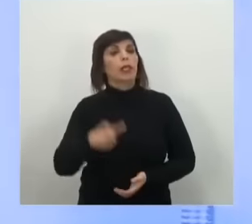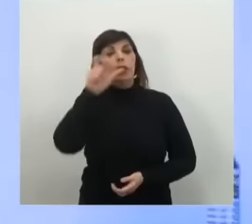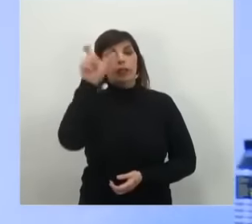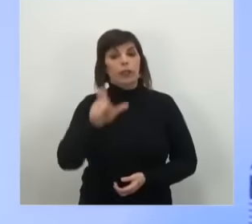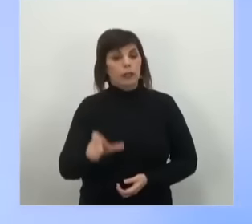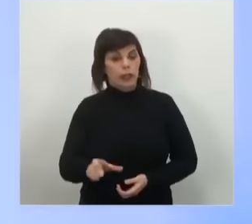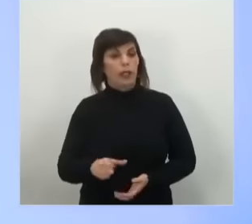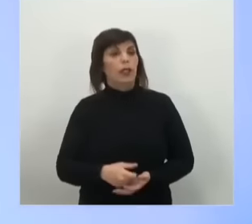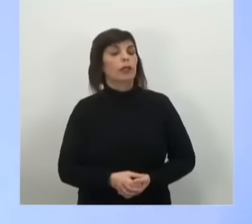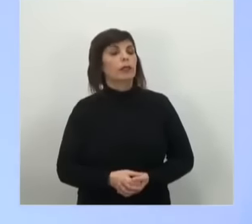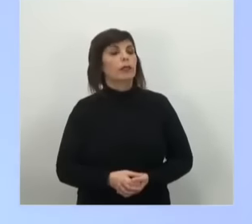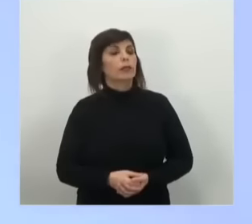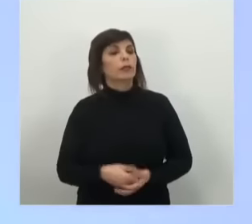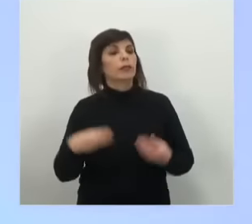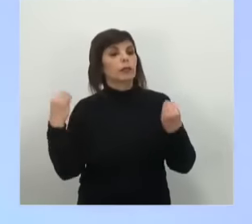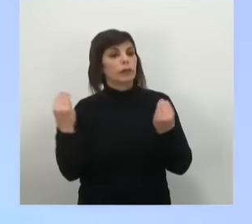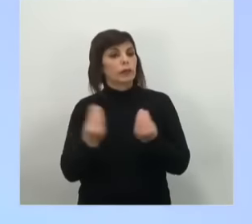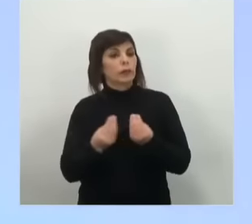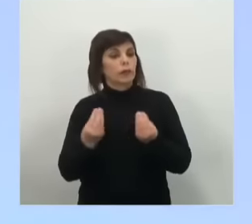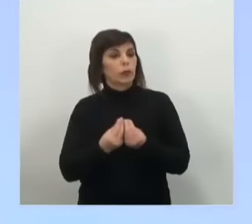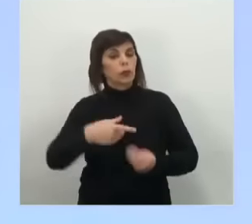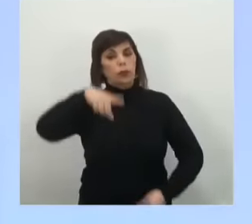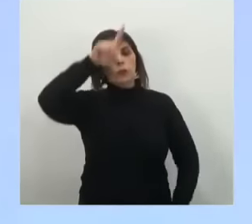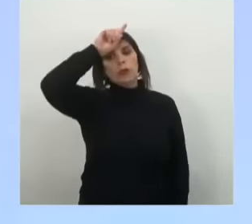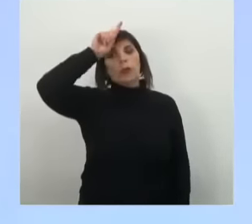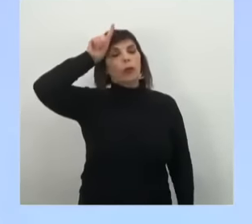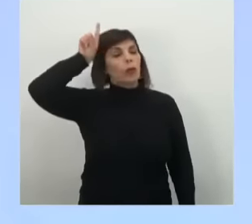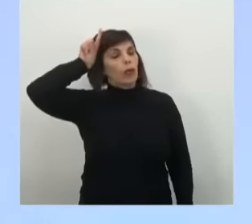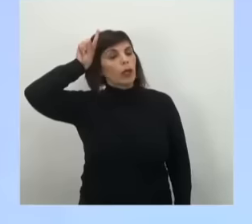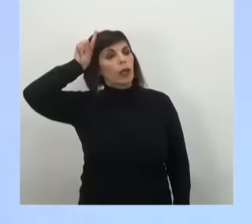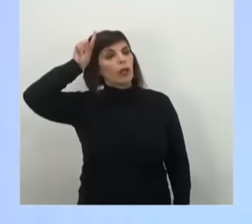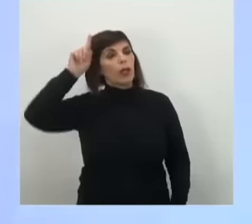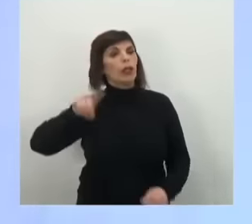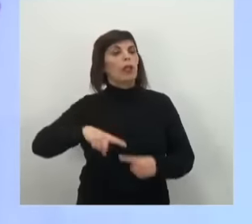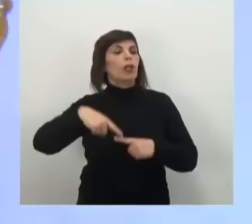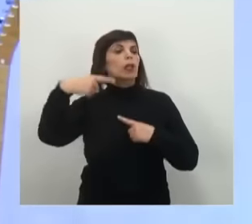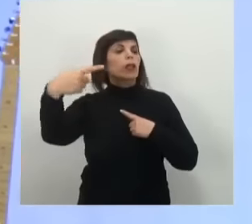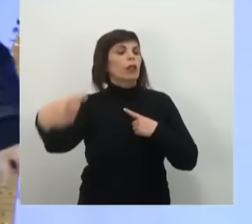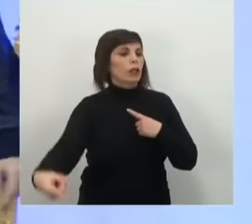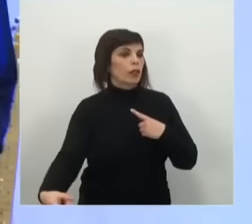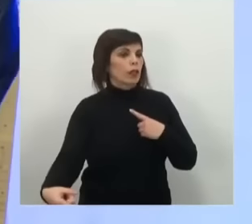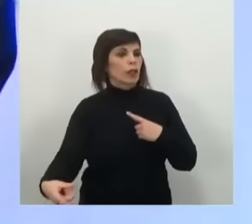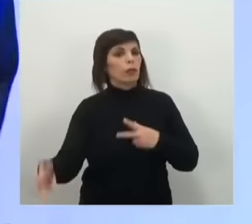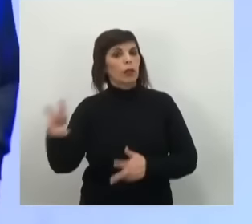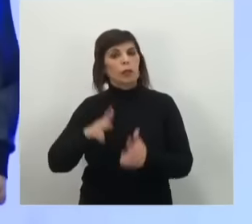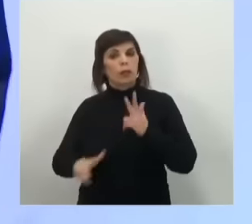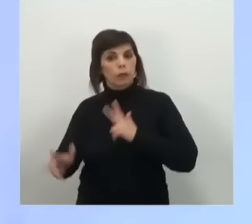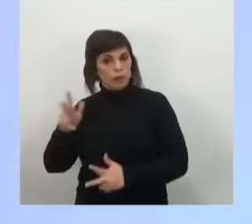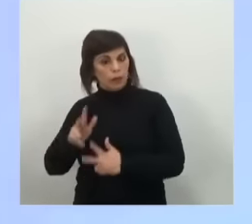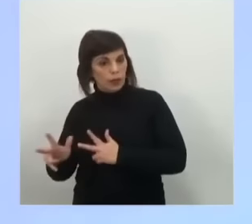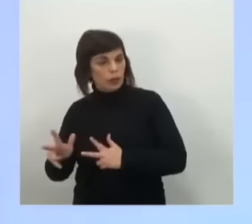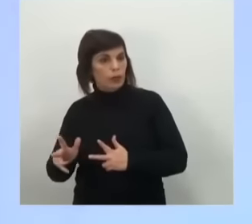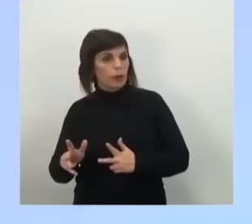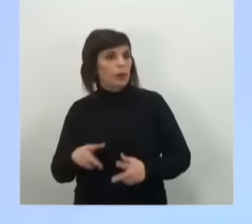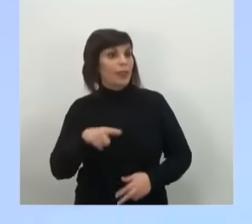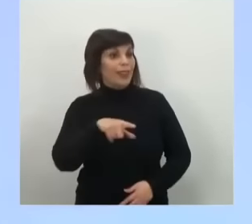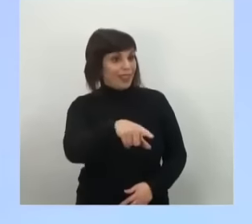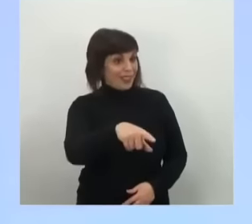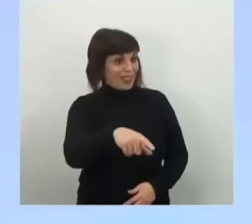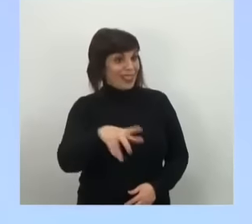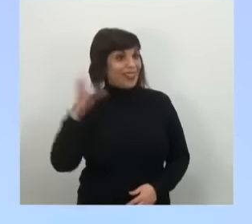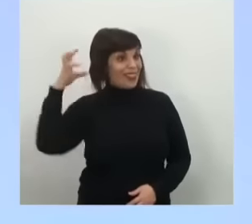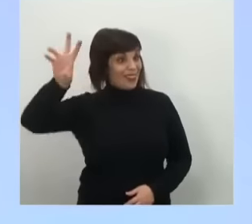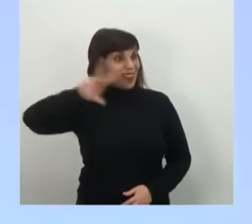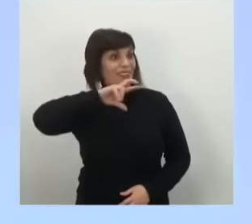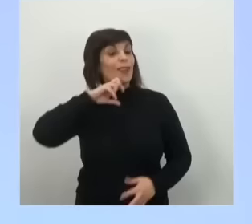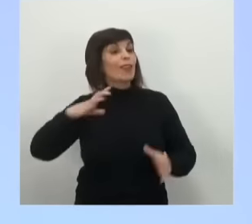Italia y van a venir juntos van a venir a Madrid y de aquí de Madrid luego vamos a volar juntos para allá ah Te encantaría venir un